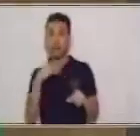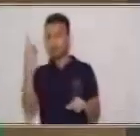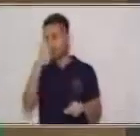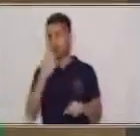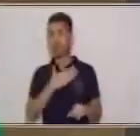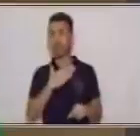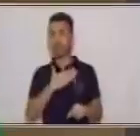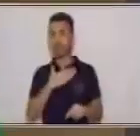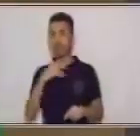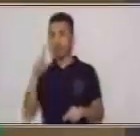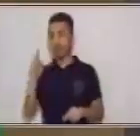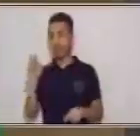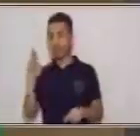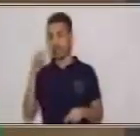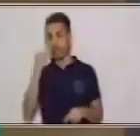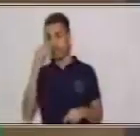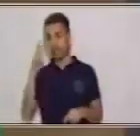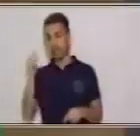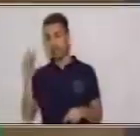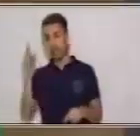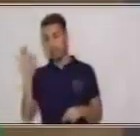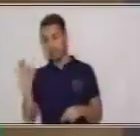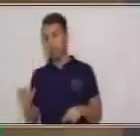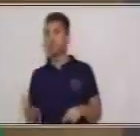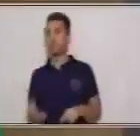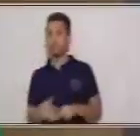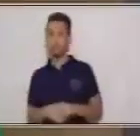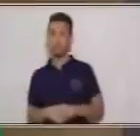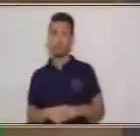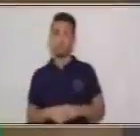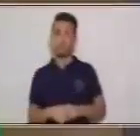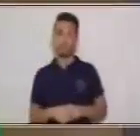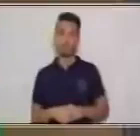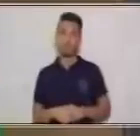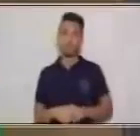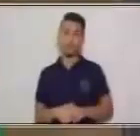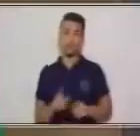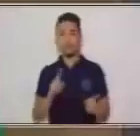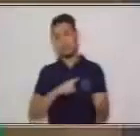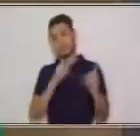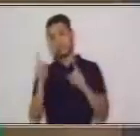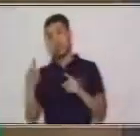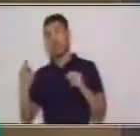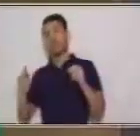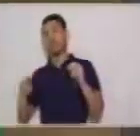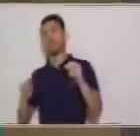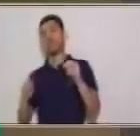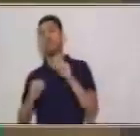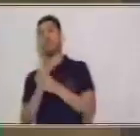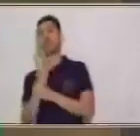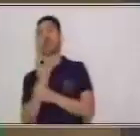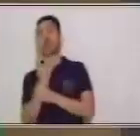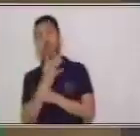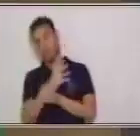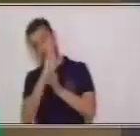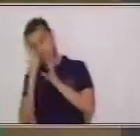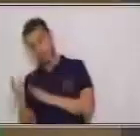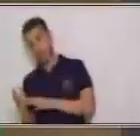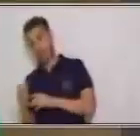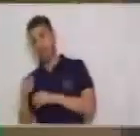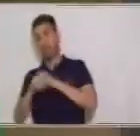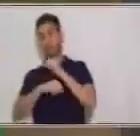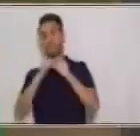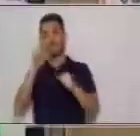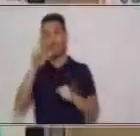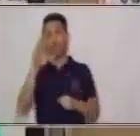panadería, el sufijo adería, por ejemplo, ¿sí? O en flor, florería. Estos